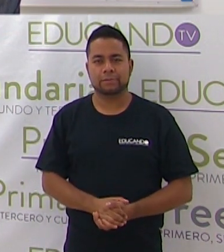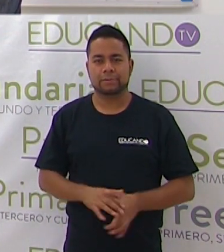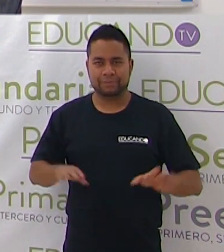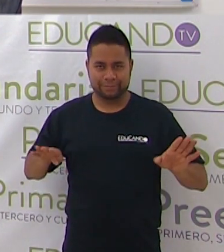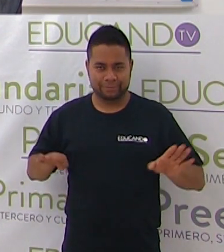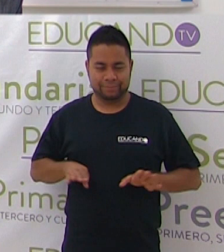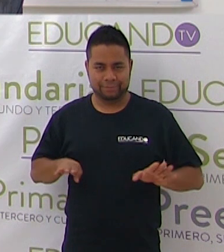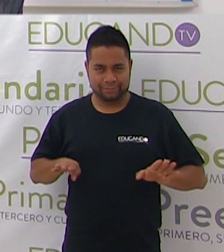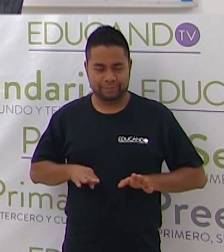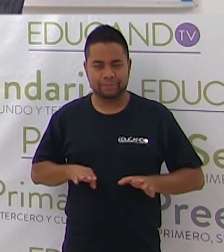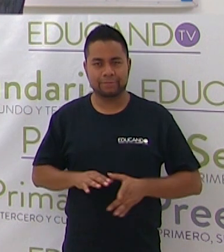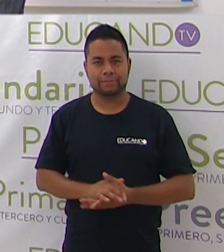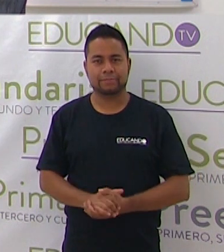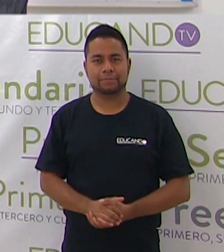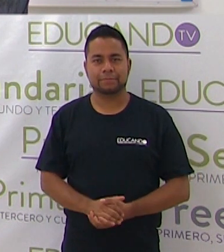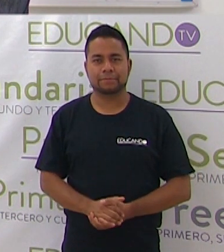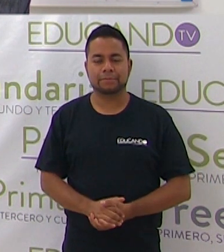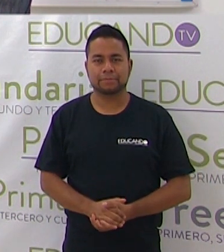Características.